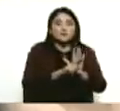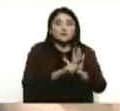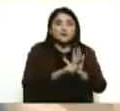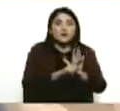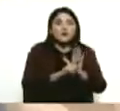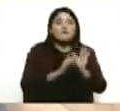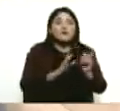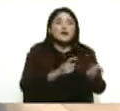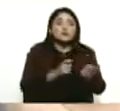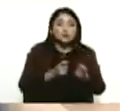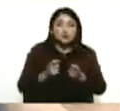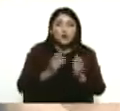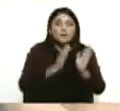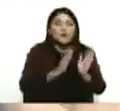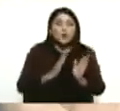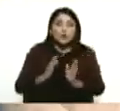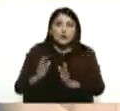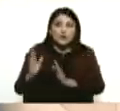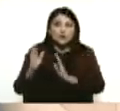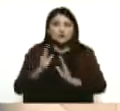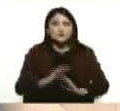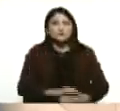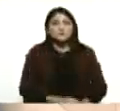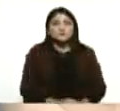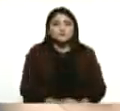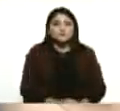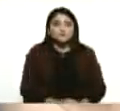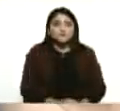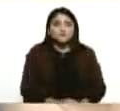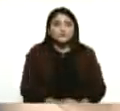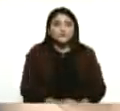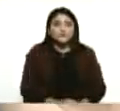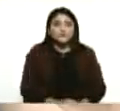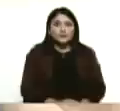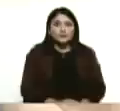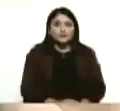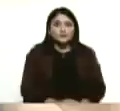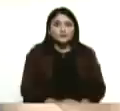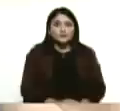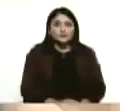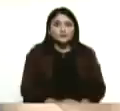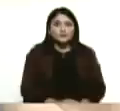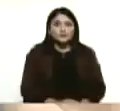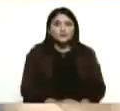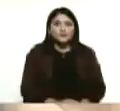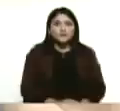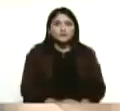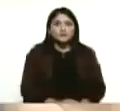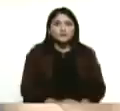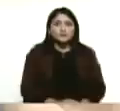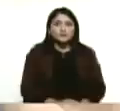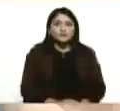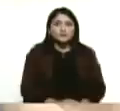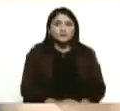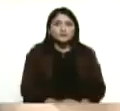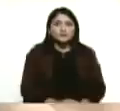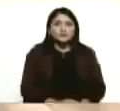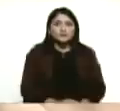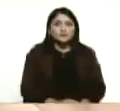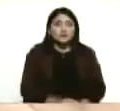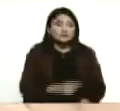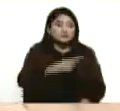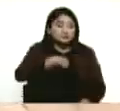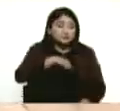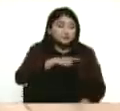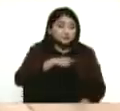orden, para que pueda haber un desarrollo armónico de la vida económica. ¿Cuántas veces no le habrán contado a ustedes? A nosotros nos contaron muchas